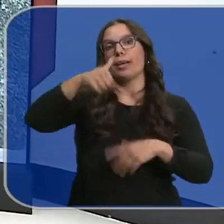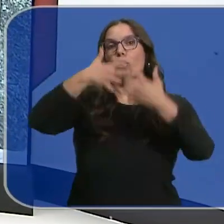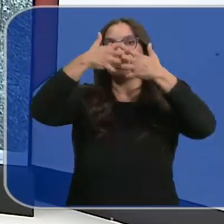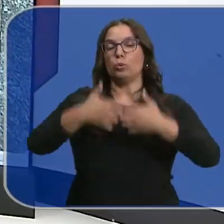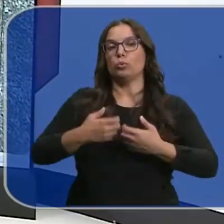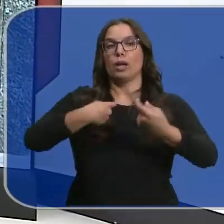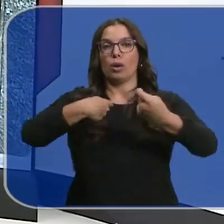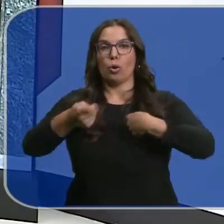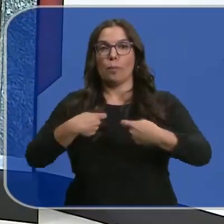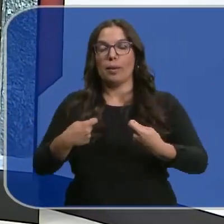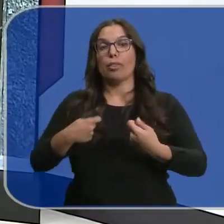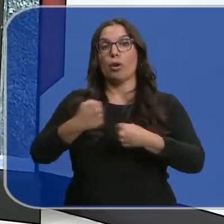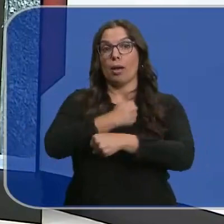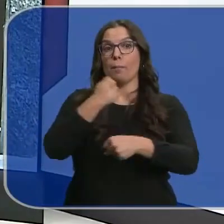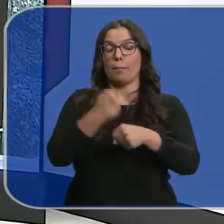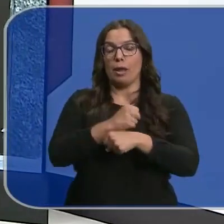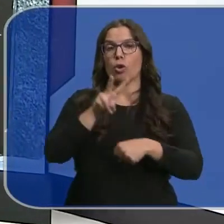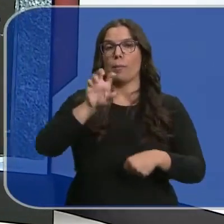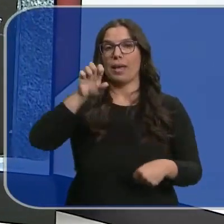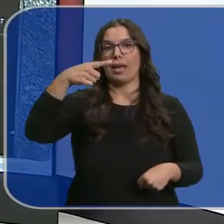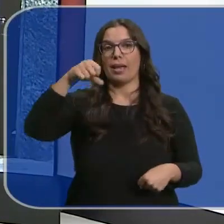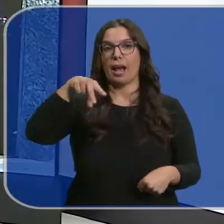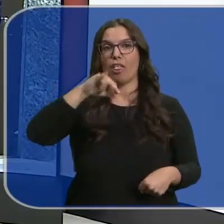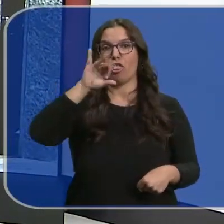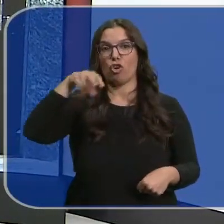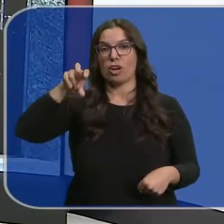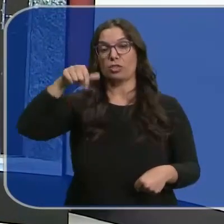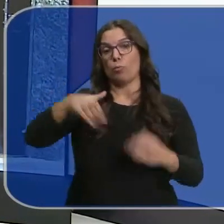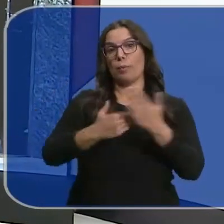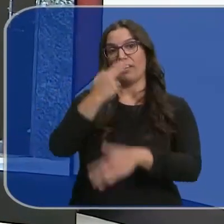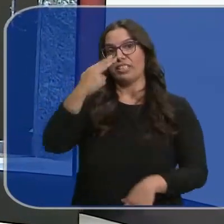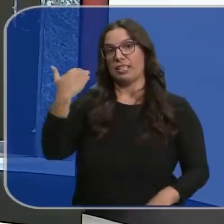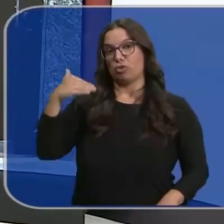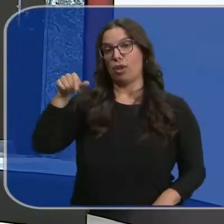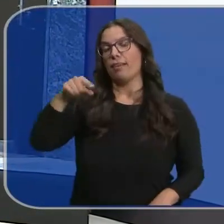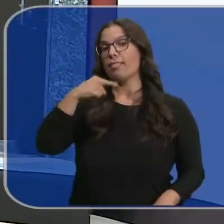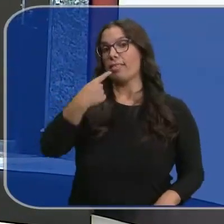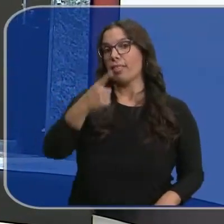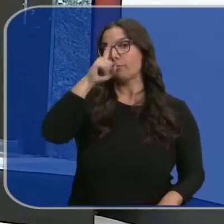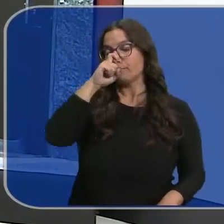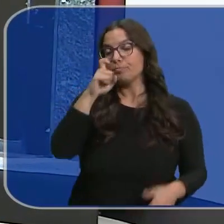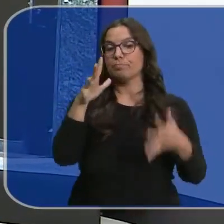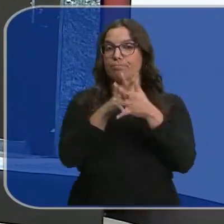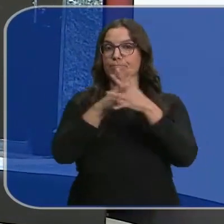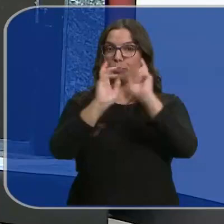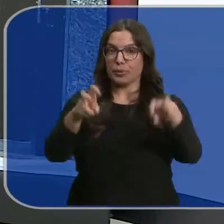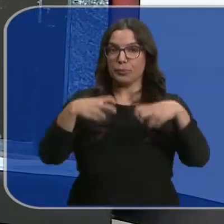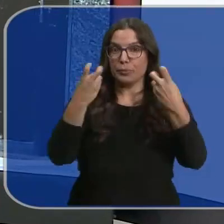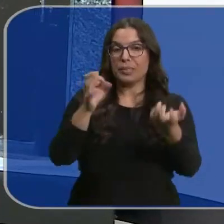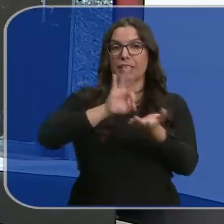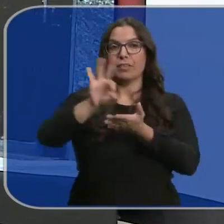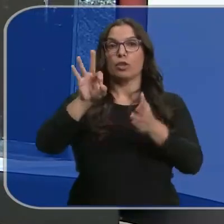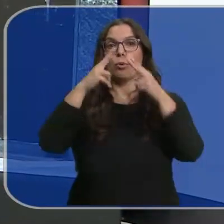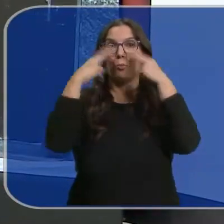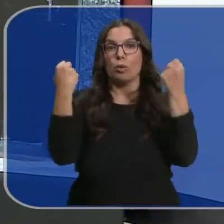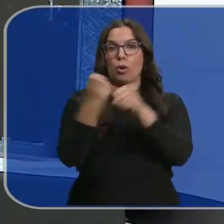Industria, Comercio y Empleo, Mariano Beganzones, en su visita a Soria esta mañana ha recordado que la reestructuración orgánica del